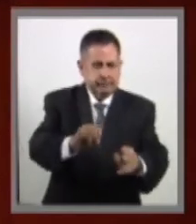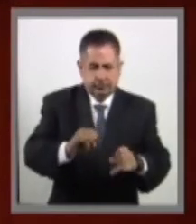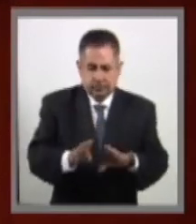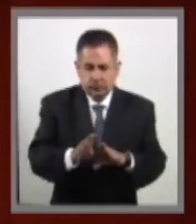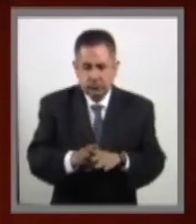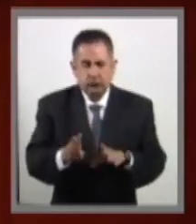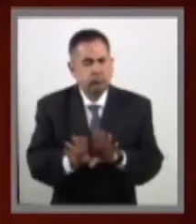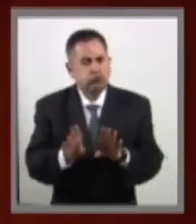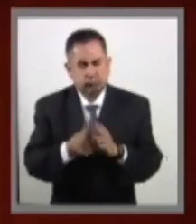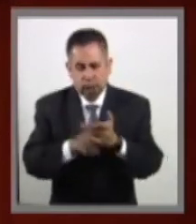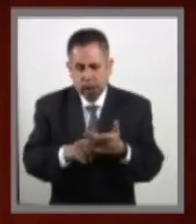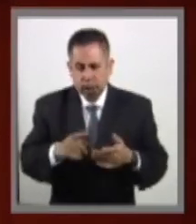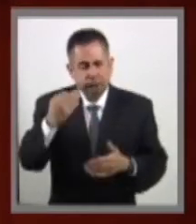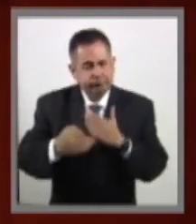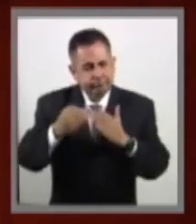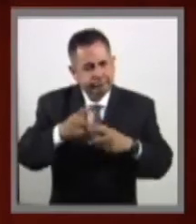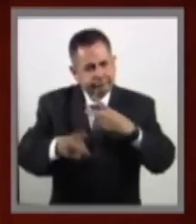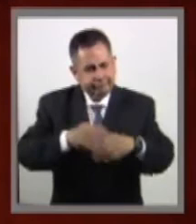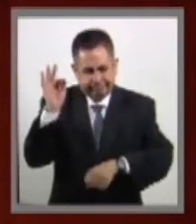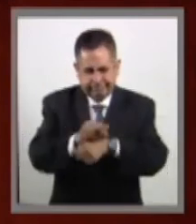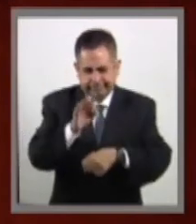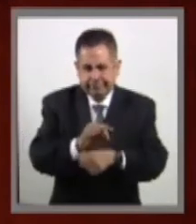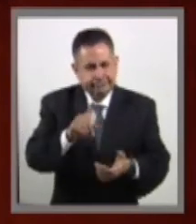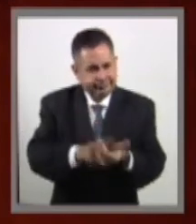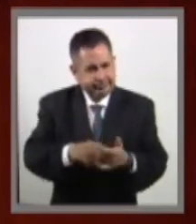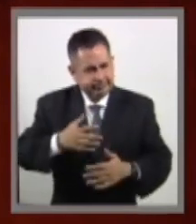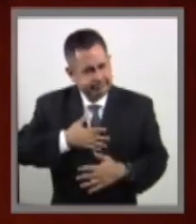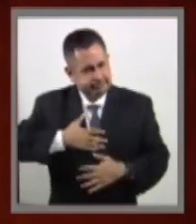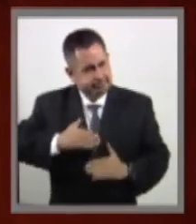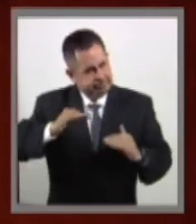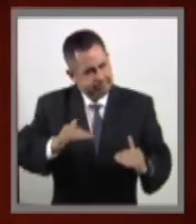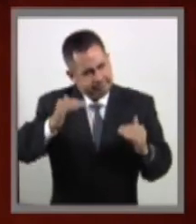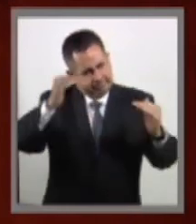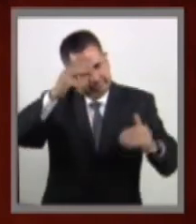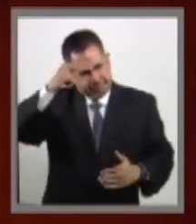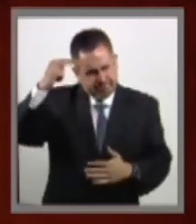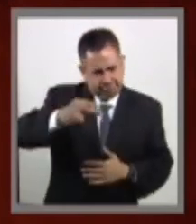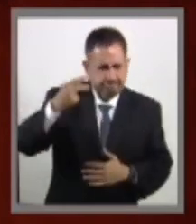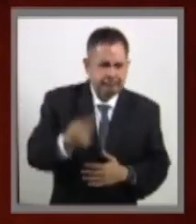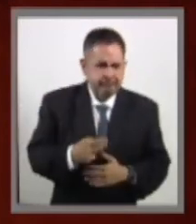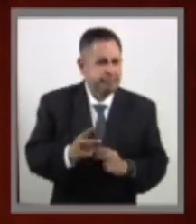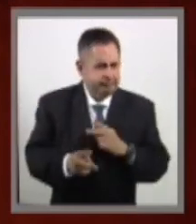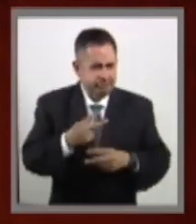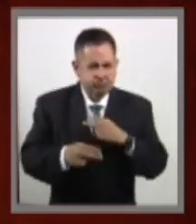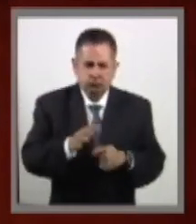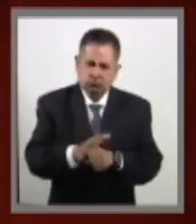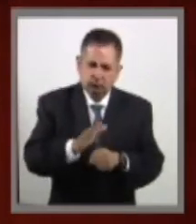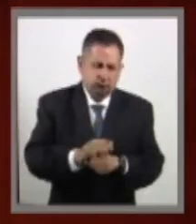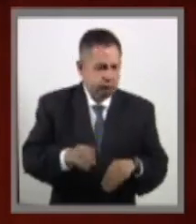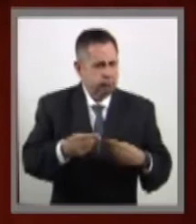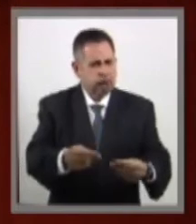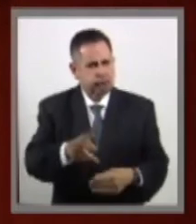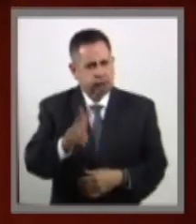una parte de lo mucho que falta por hacer para defender nuestra soberanía alimentaria y lograr la autosuficiencia